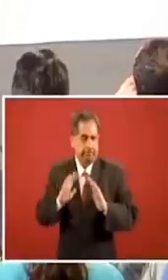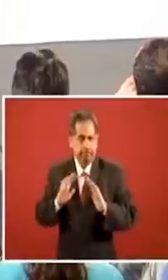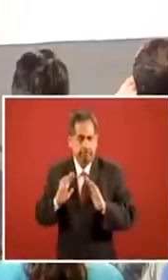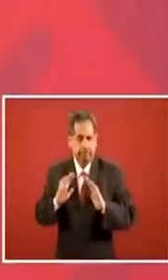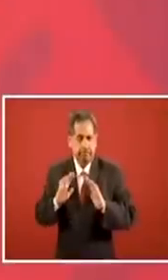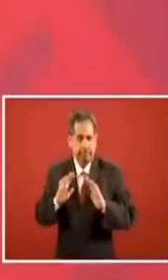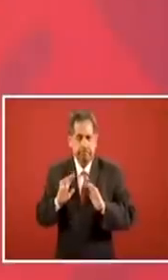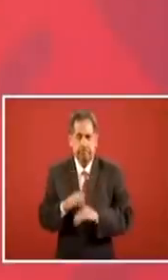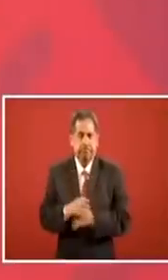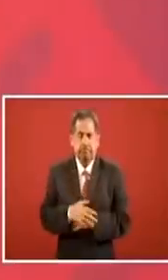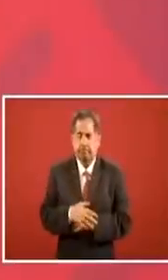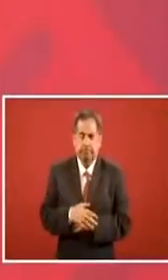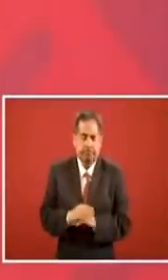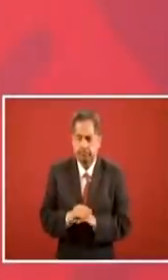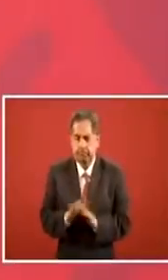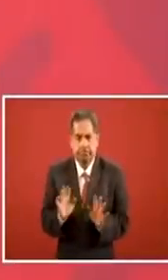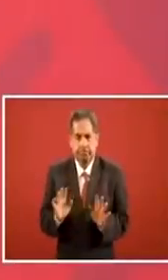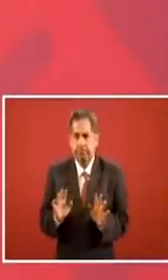plantearlo.